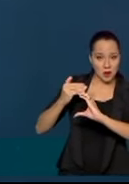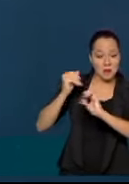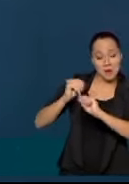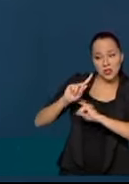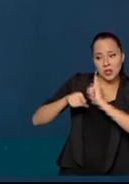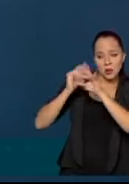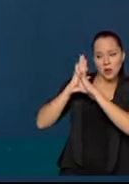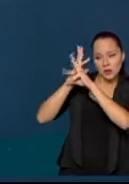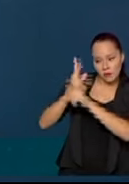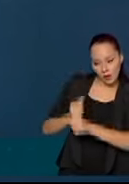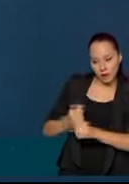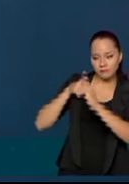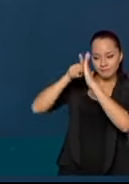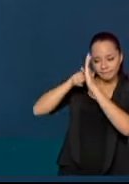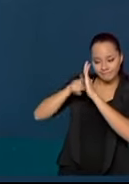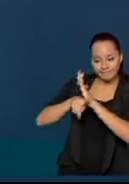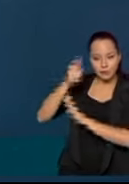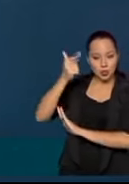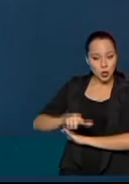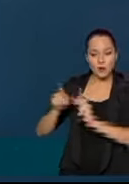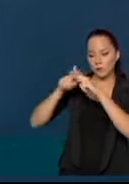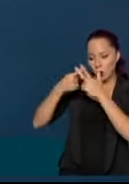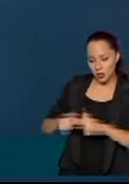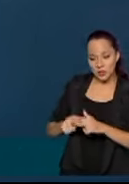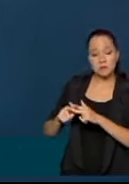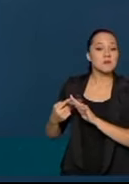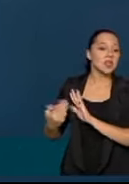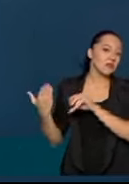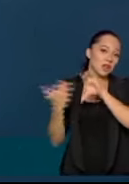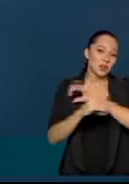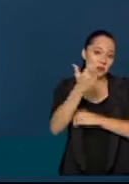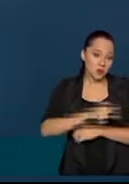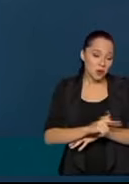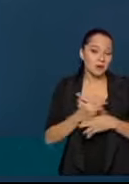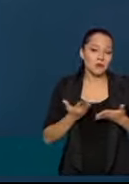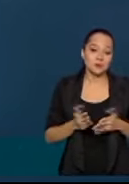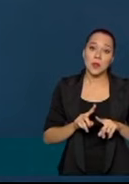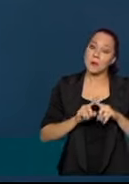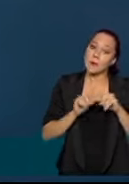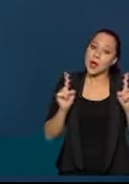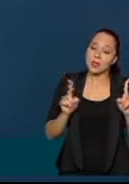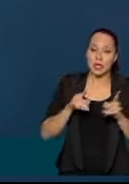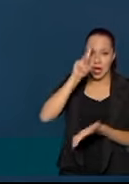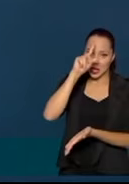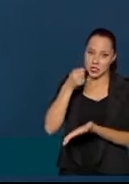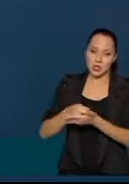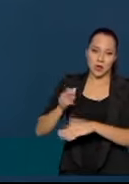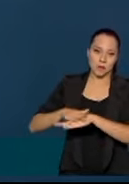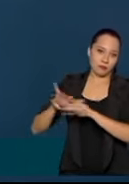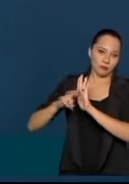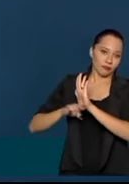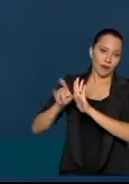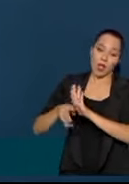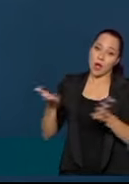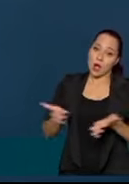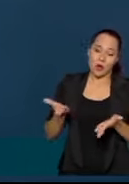revisarse, corregirse y reformularse, pero la decisión del regulador es el retrato del momento. Y en ese momento, de ese lunes, no